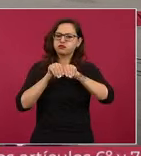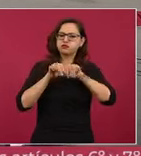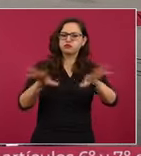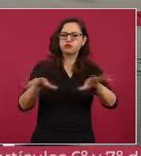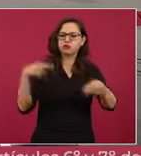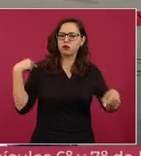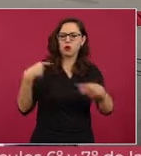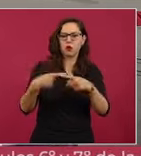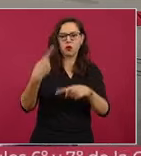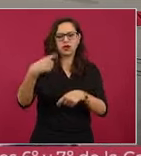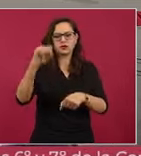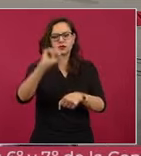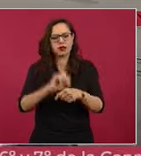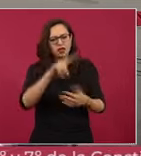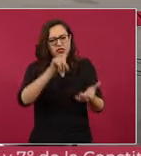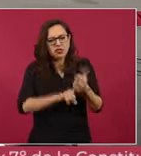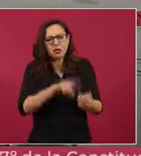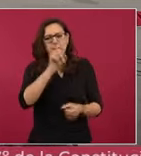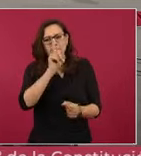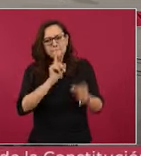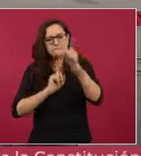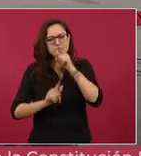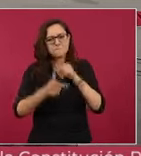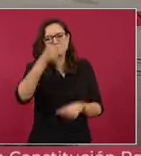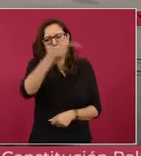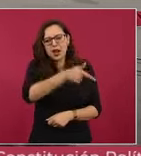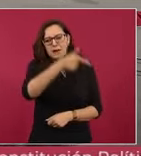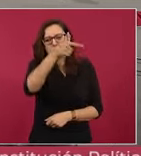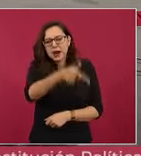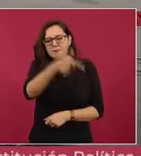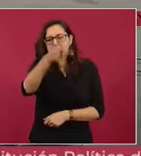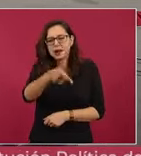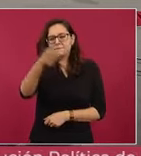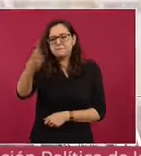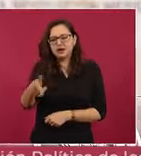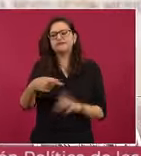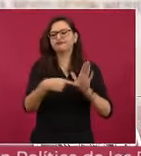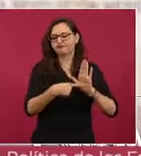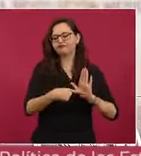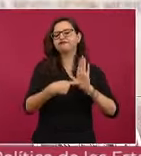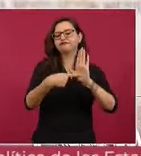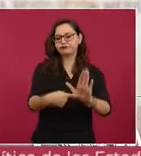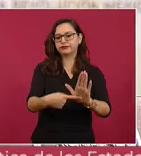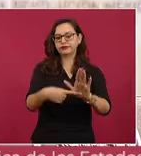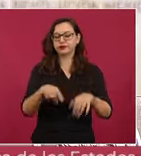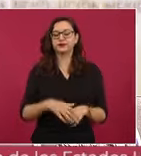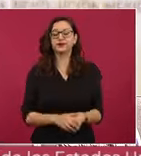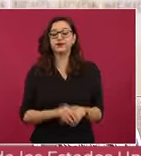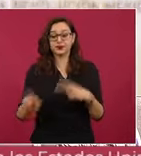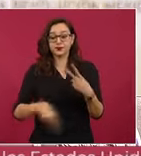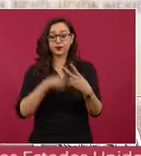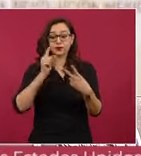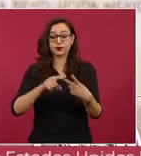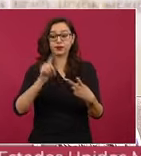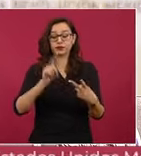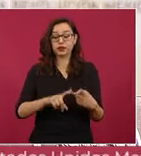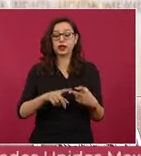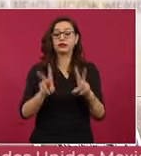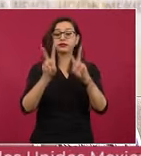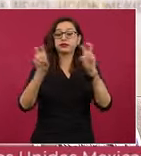semana, y vamos a informar también sobre el tianguis